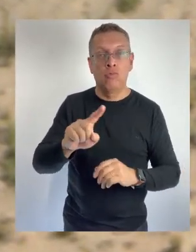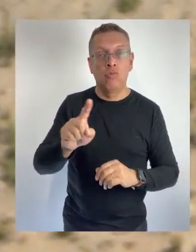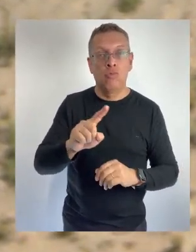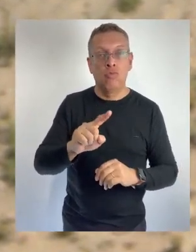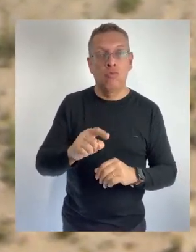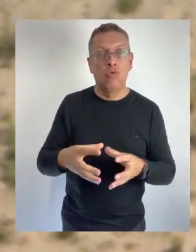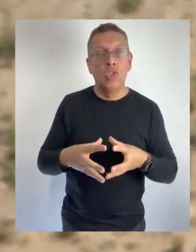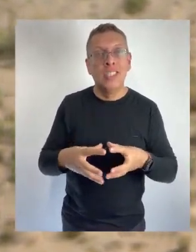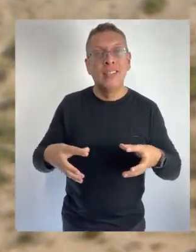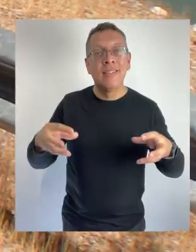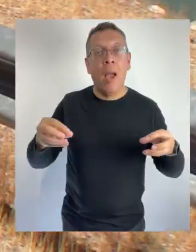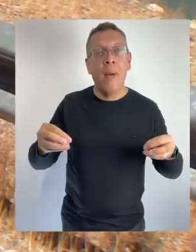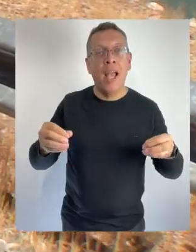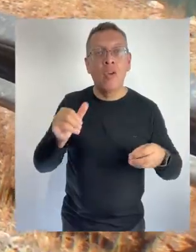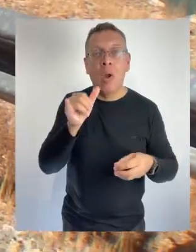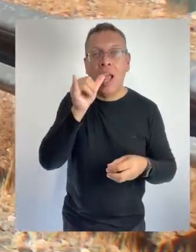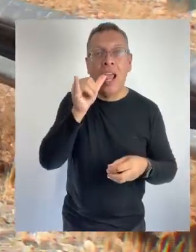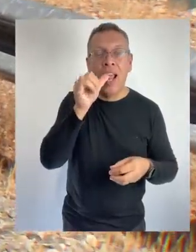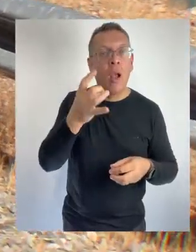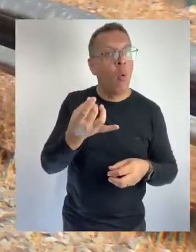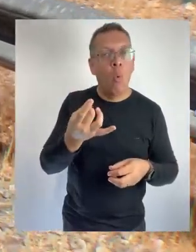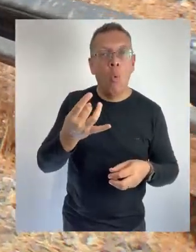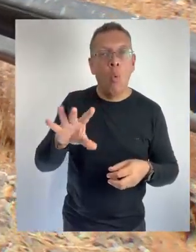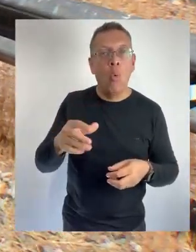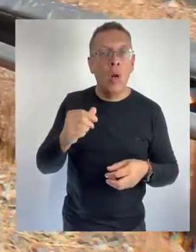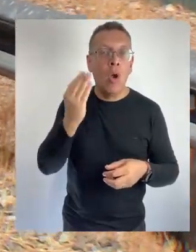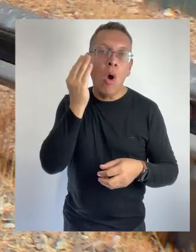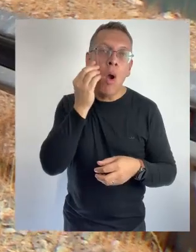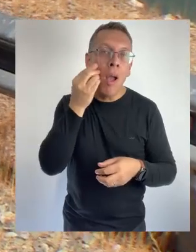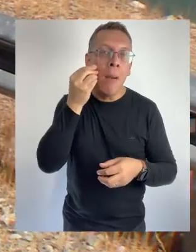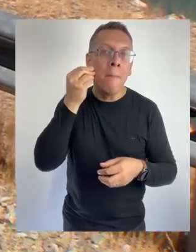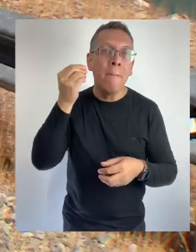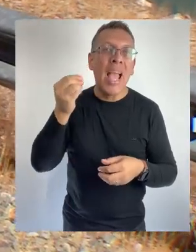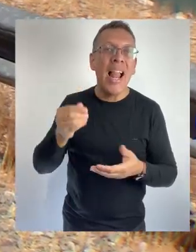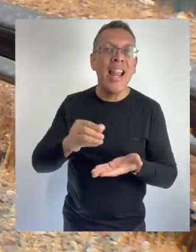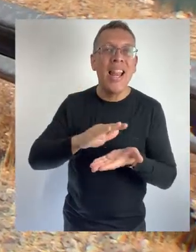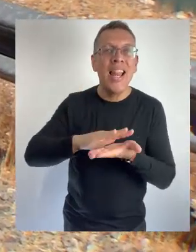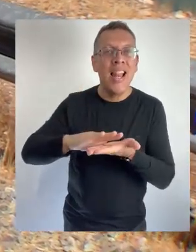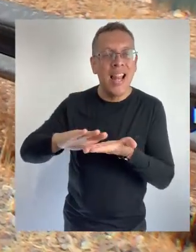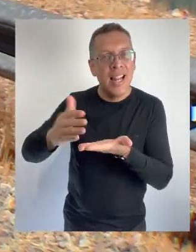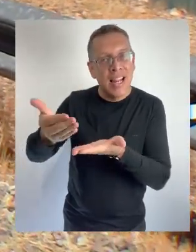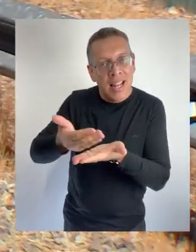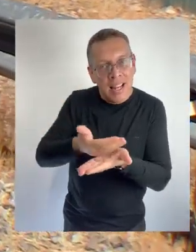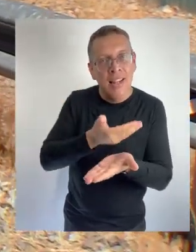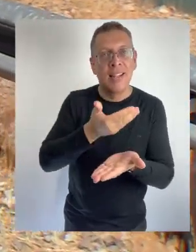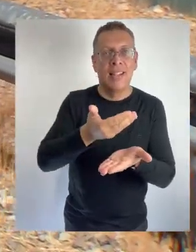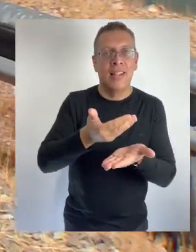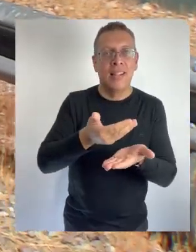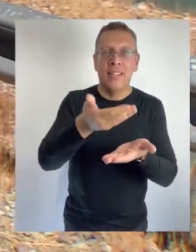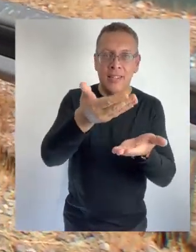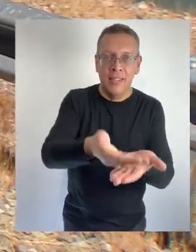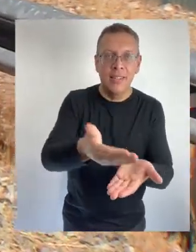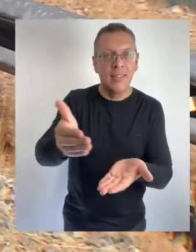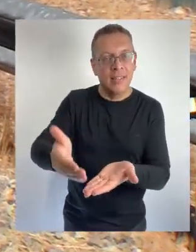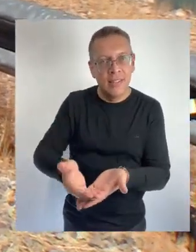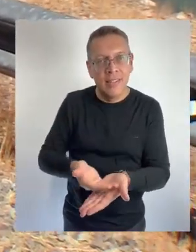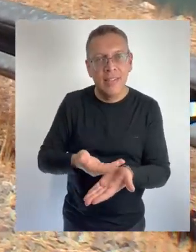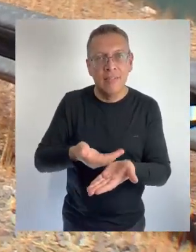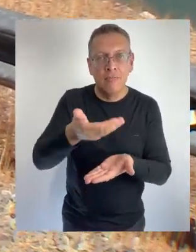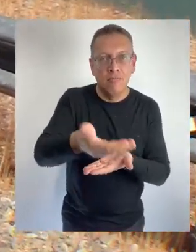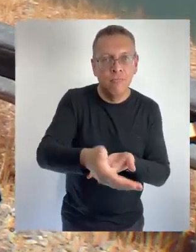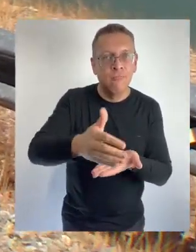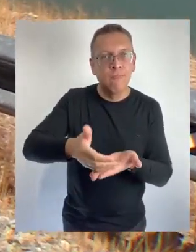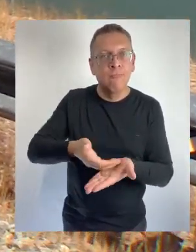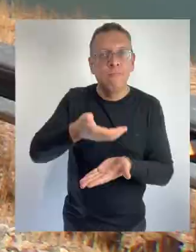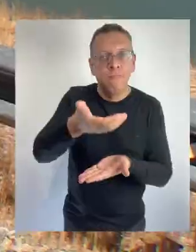o sea, estamos jugando el puro cuerito nomás, la pura piel, como dice él. Y se... y además... Y se ocupa solamente y se deja el